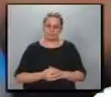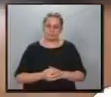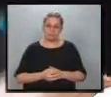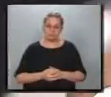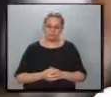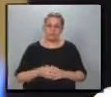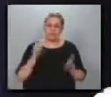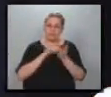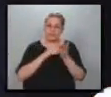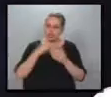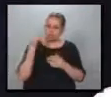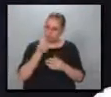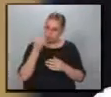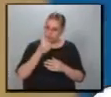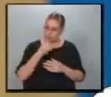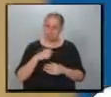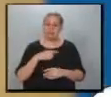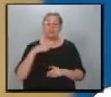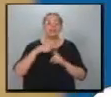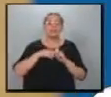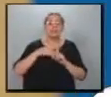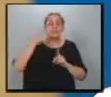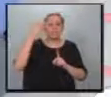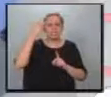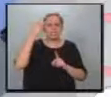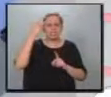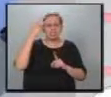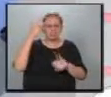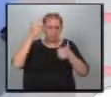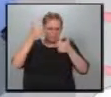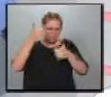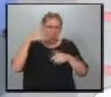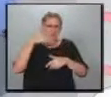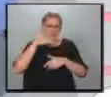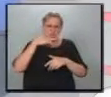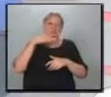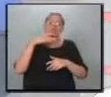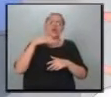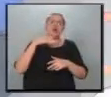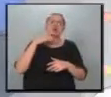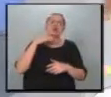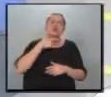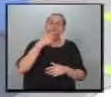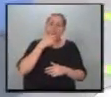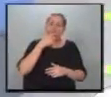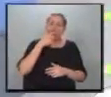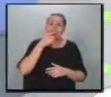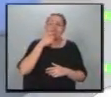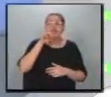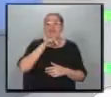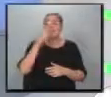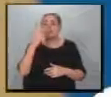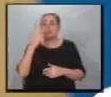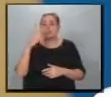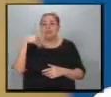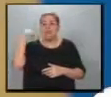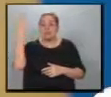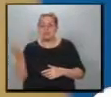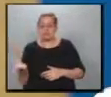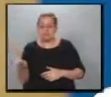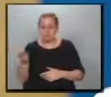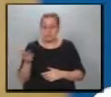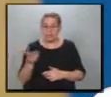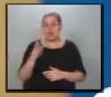dato para cerrar. 18 grados es una temperatura ideal para un vino tinto. ¿Qué no se puede a temperatura lograr? Ambiente, pues si tenés 32 grados y estás al exterior, obviamente